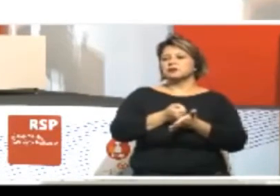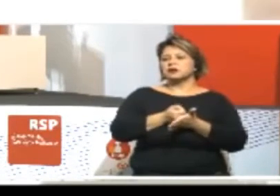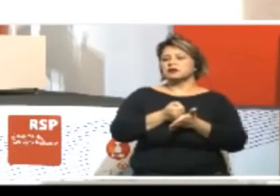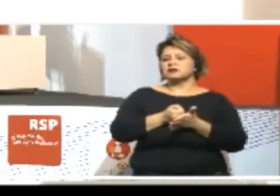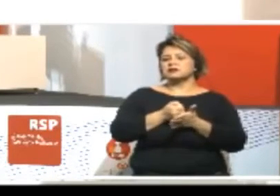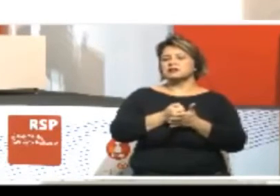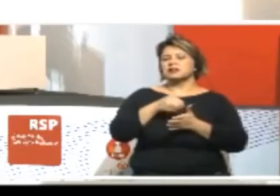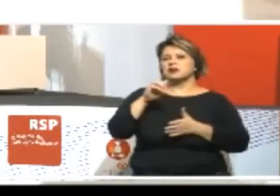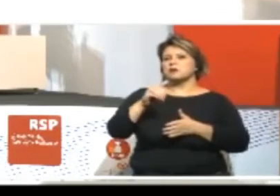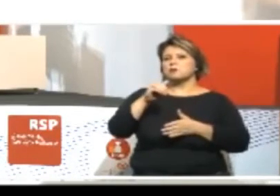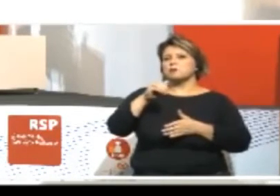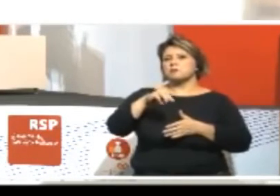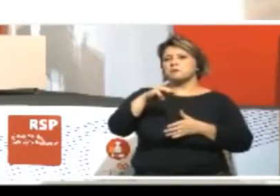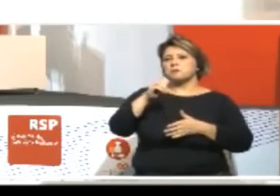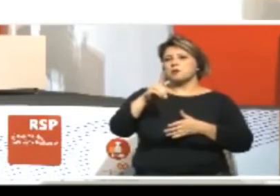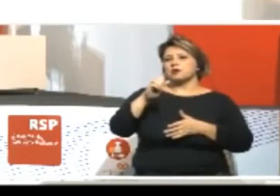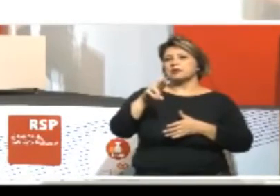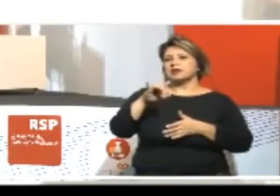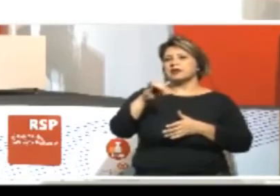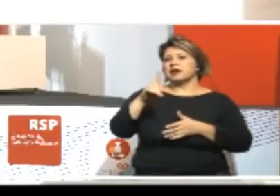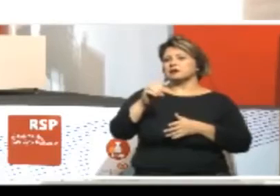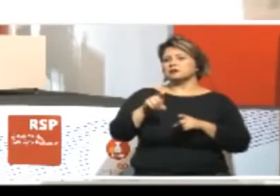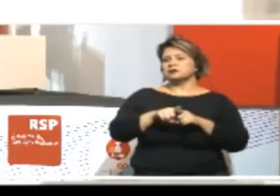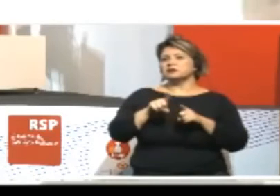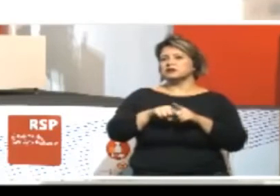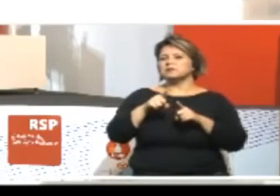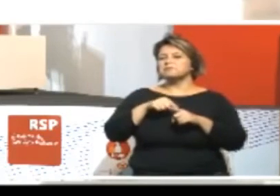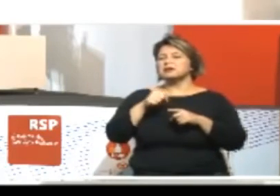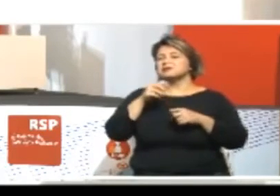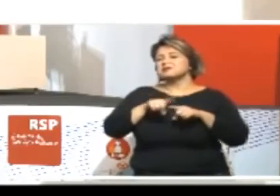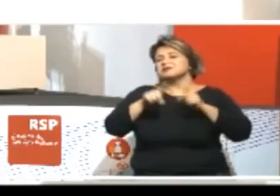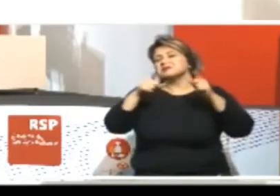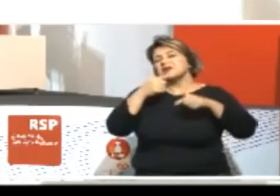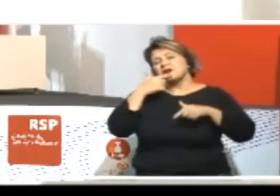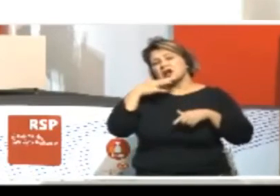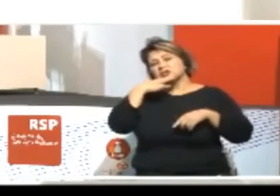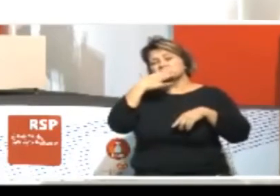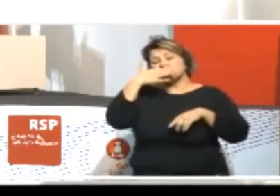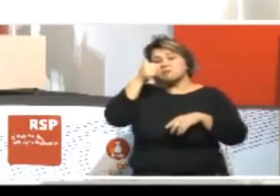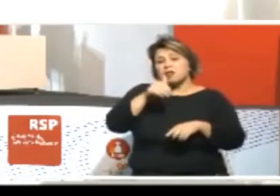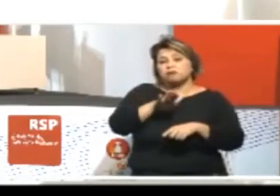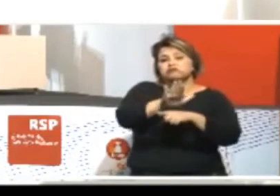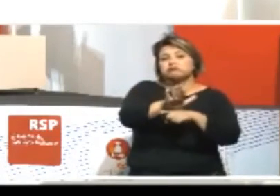de asesoría, de guianza, pero no de algo impositivo.